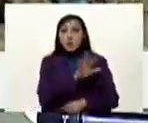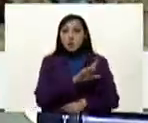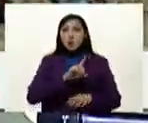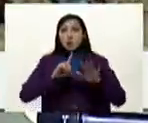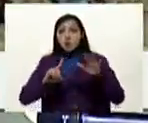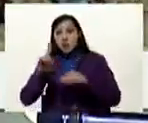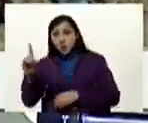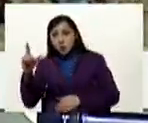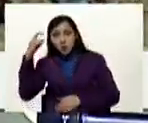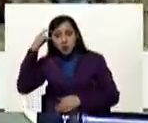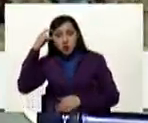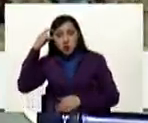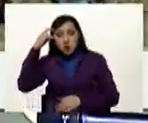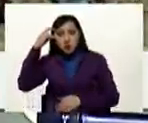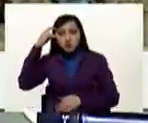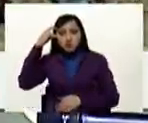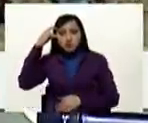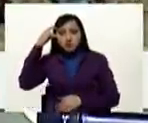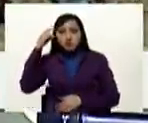561 días,